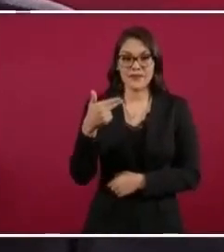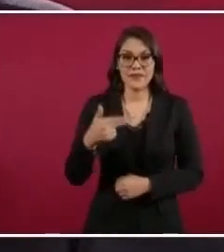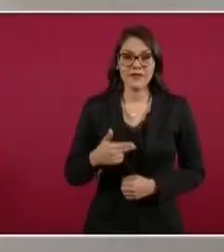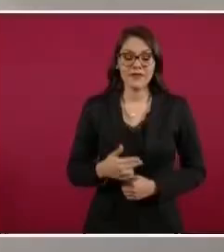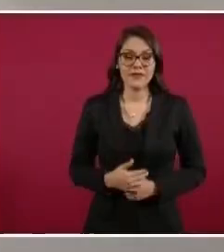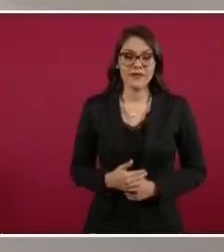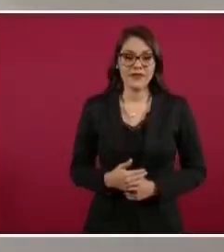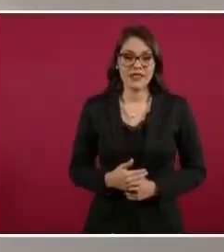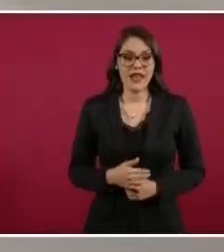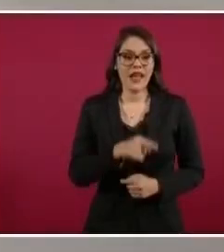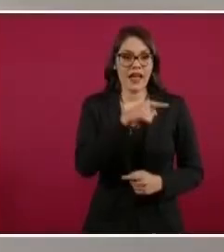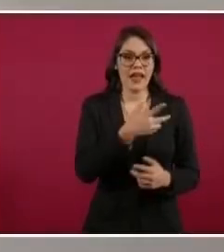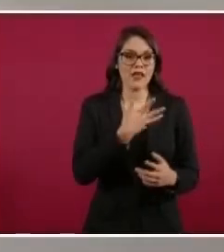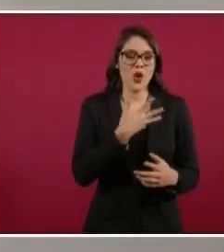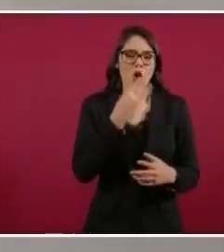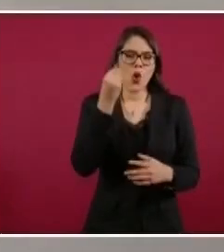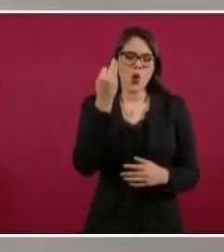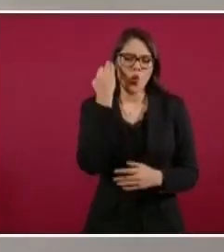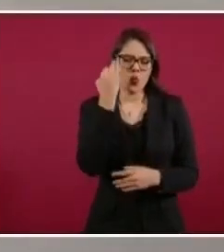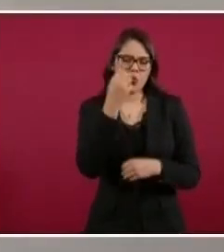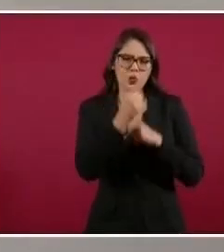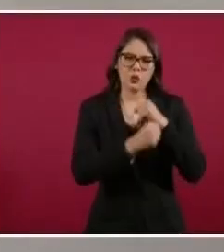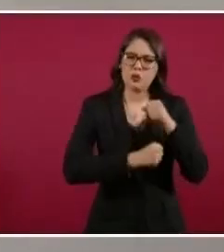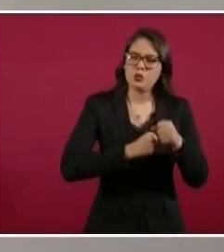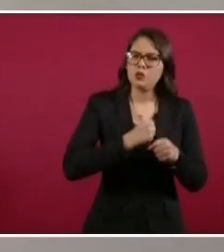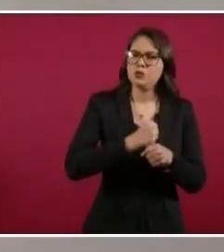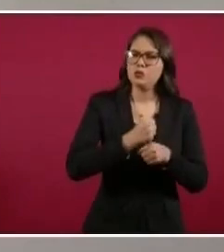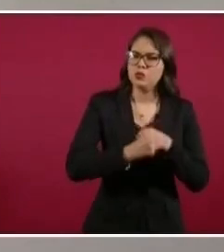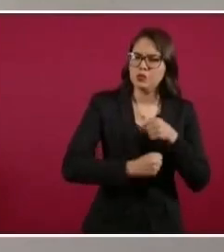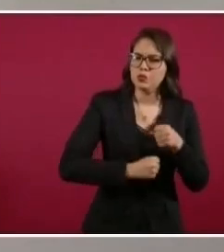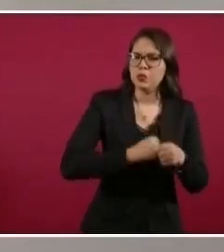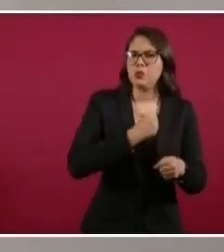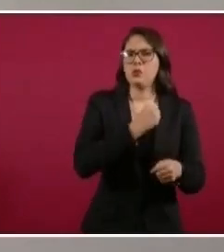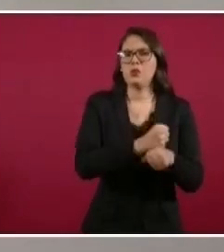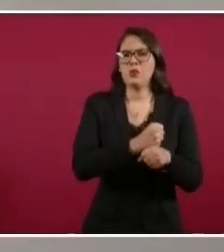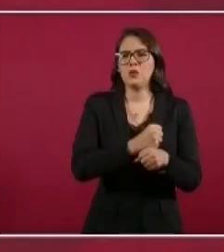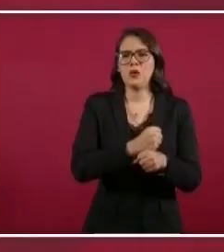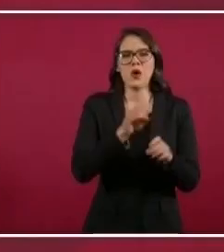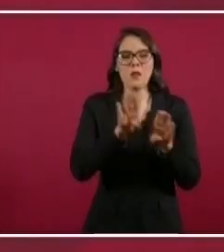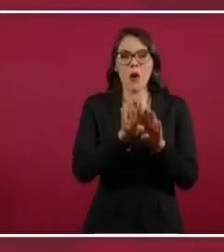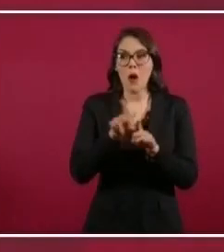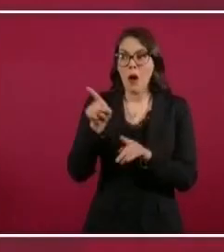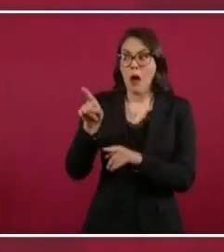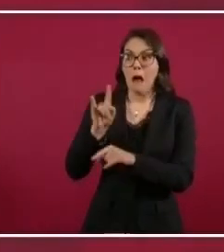dinero que reciben y, si hace falta, ayudarle al INE. Noticias TVT.